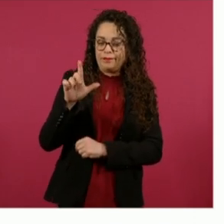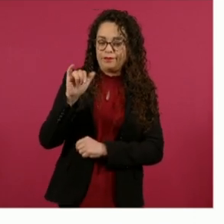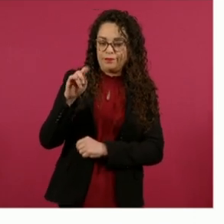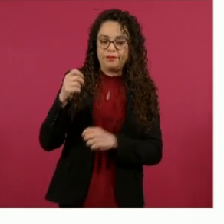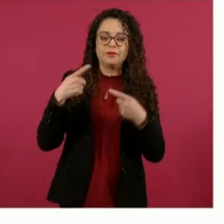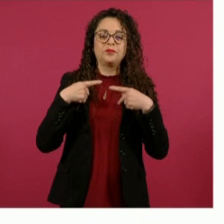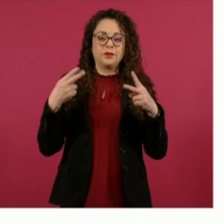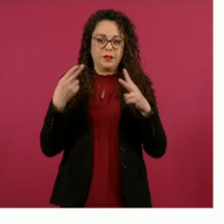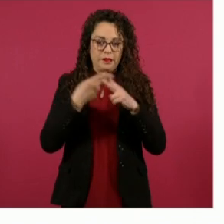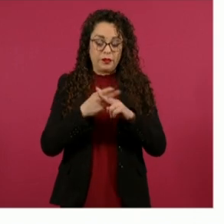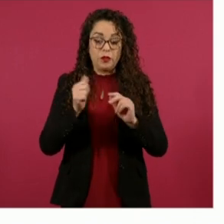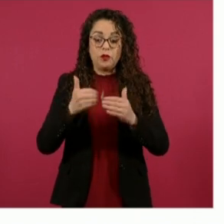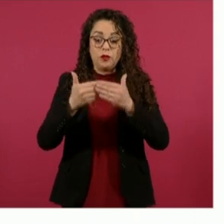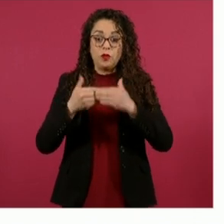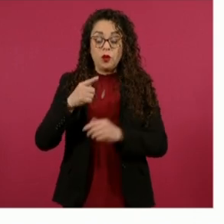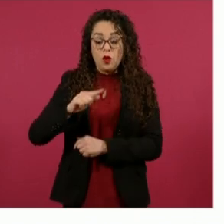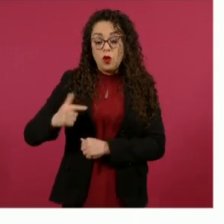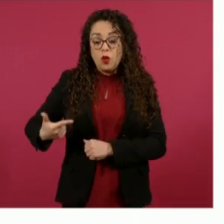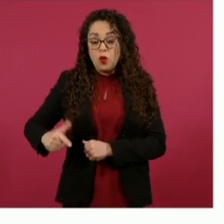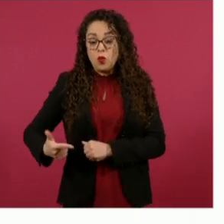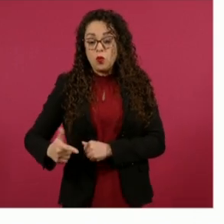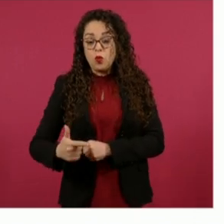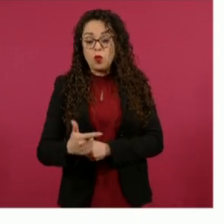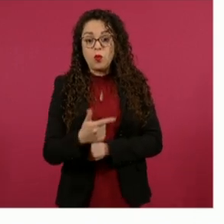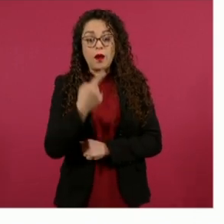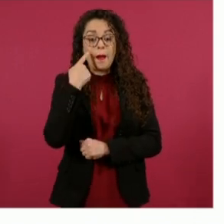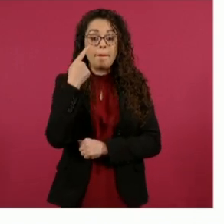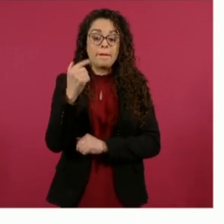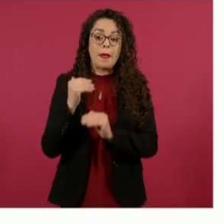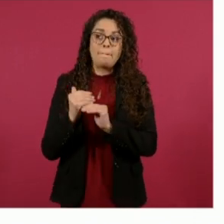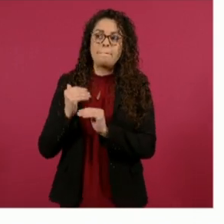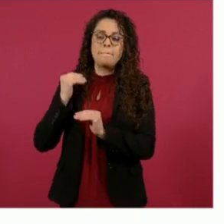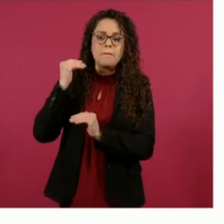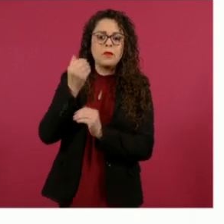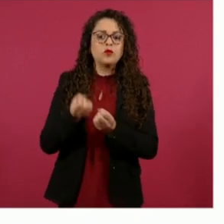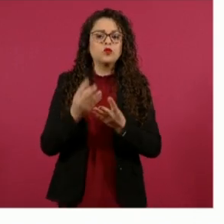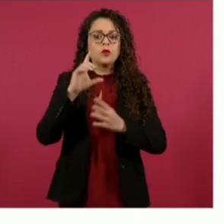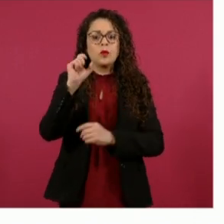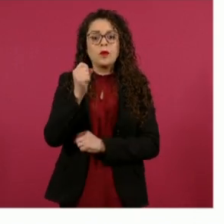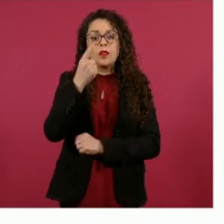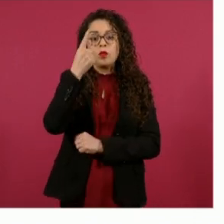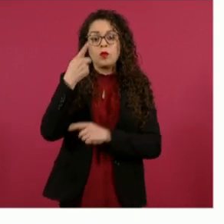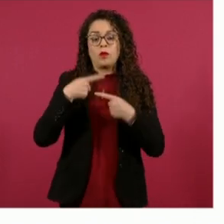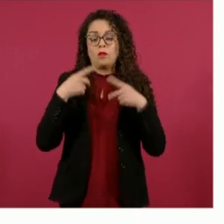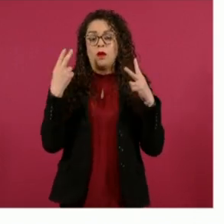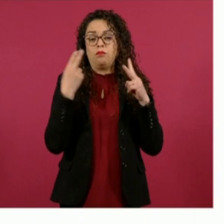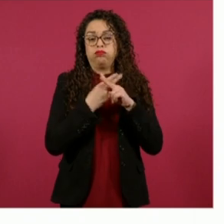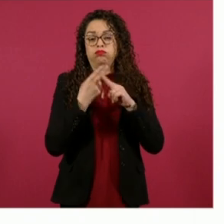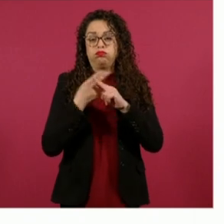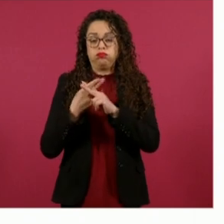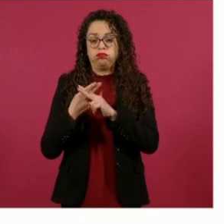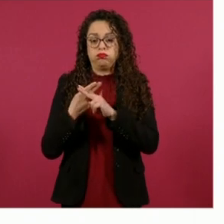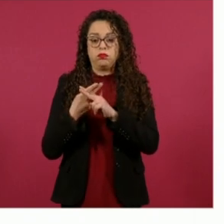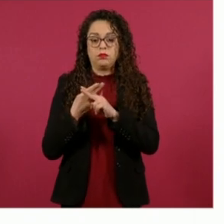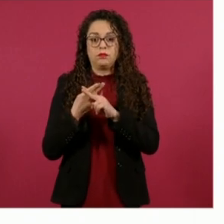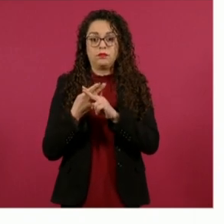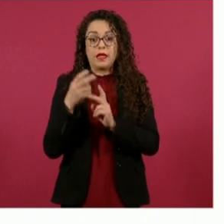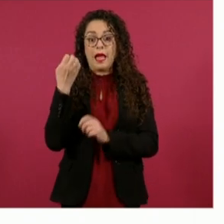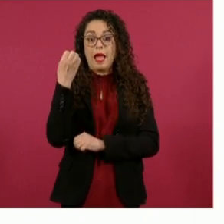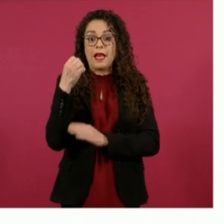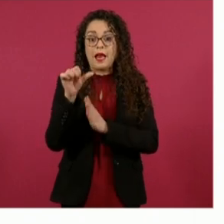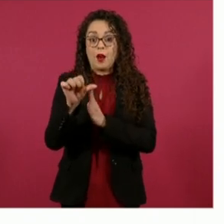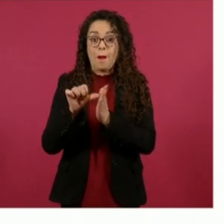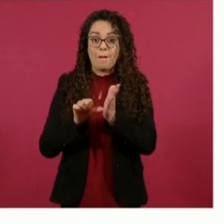En Guanajuato hubo un incremento de 21 homicidios más en el mes de enero.